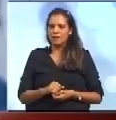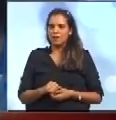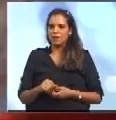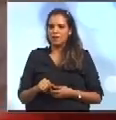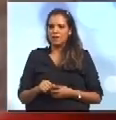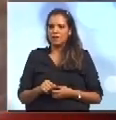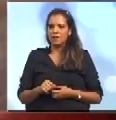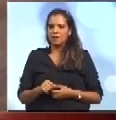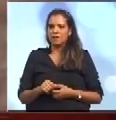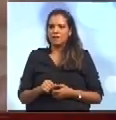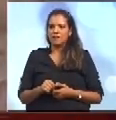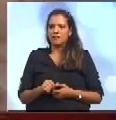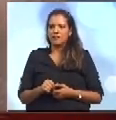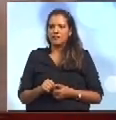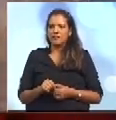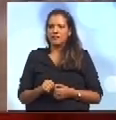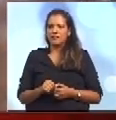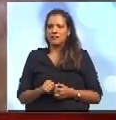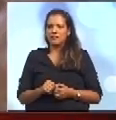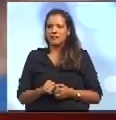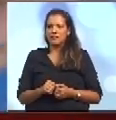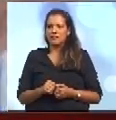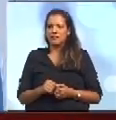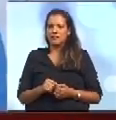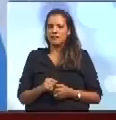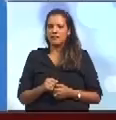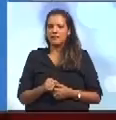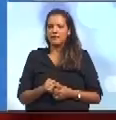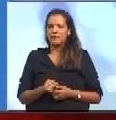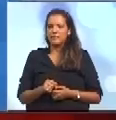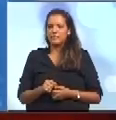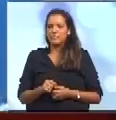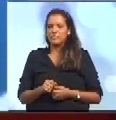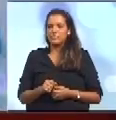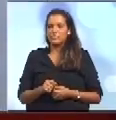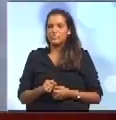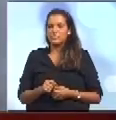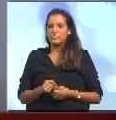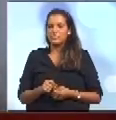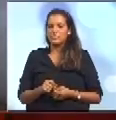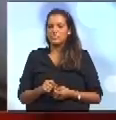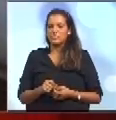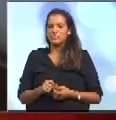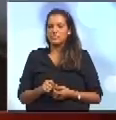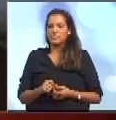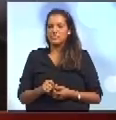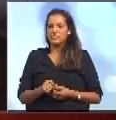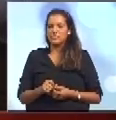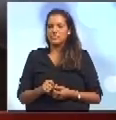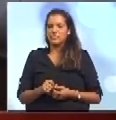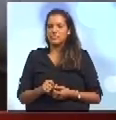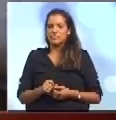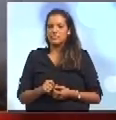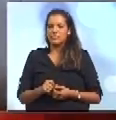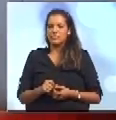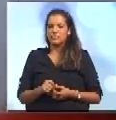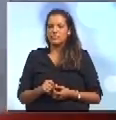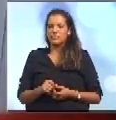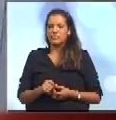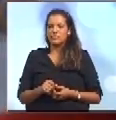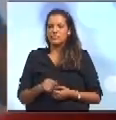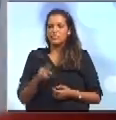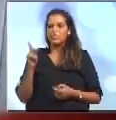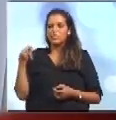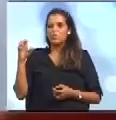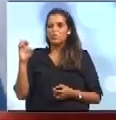andarele, vámonos. Si mucho nos demoramos. Andarele, vámonos. Dirán que nos estamos quedando. Pero en